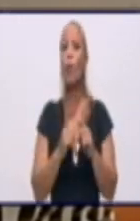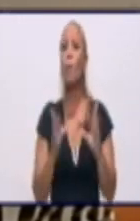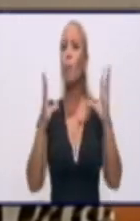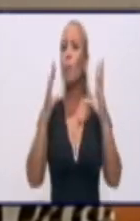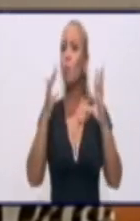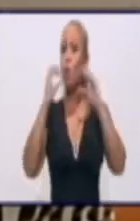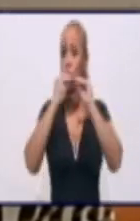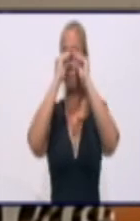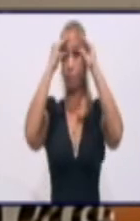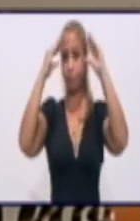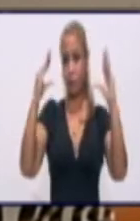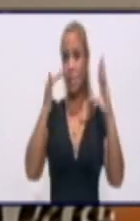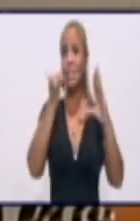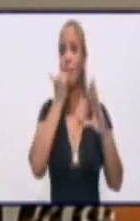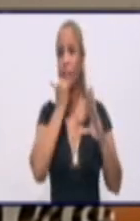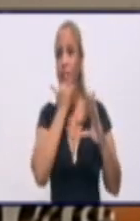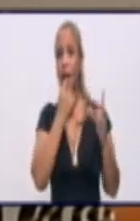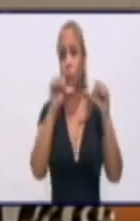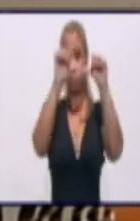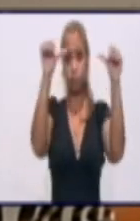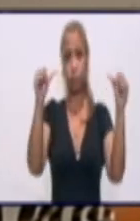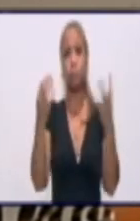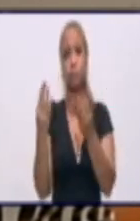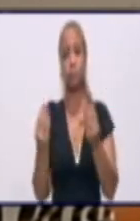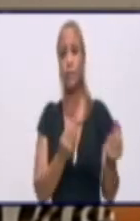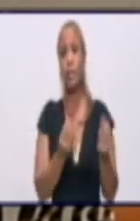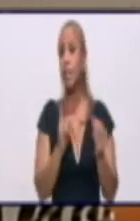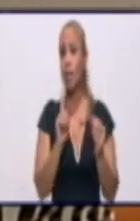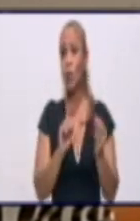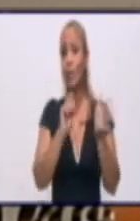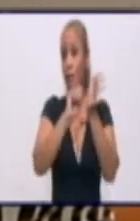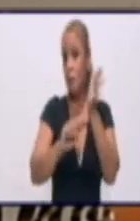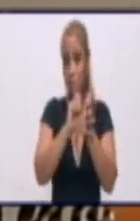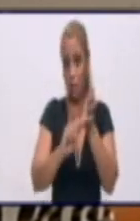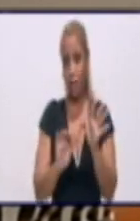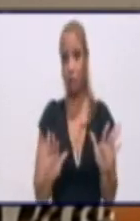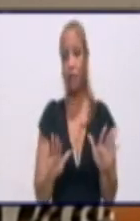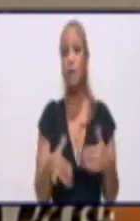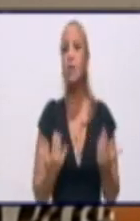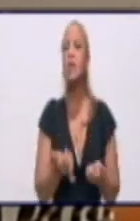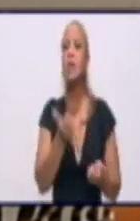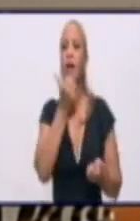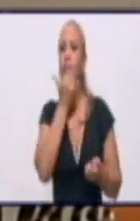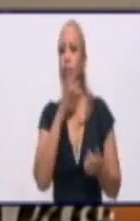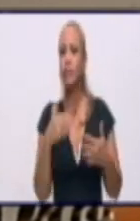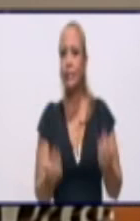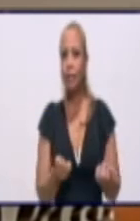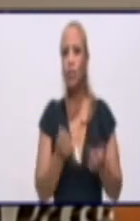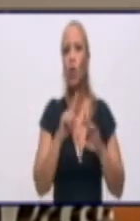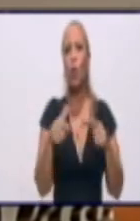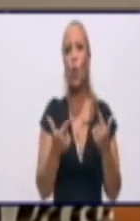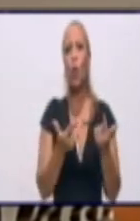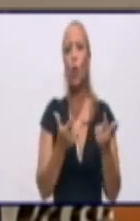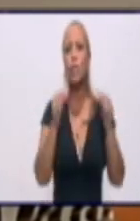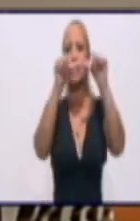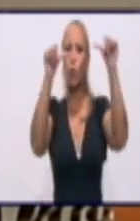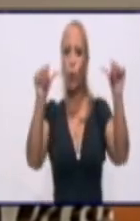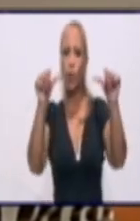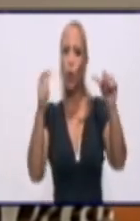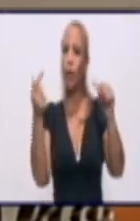cantidad de carga que no estaba previsto, y lo que hemos tratado es de ir afectando los circuitos que menos tiempo tuvieron afectados en el día de